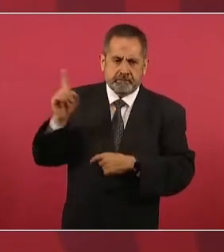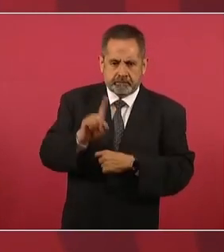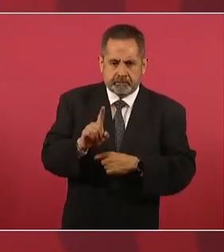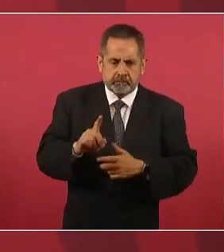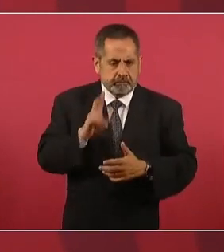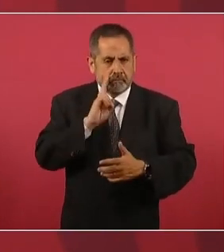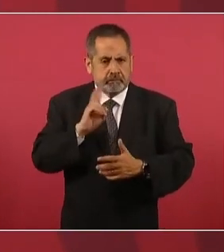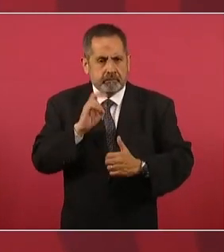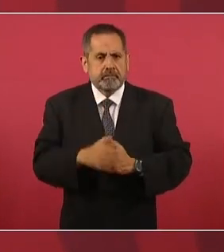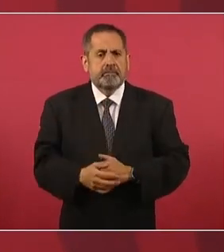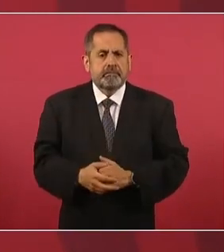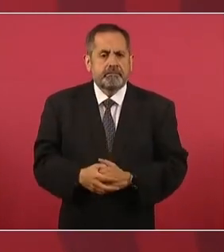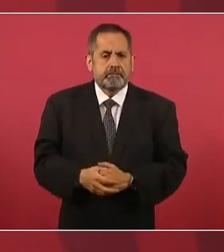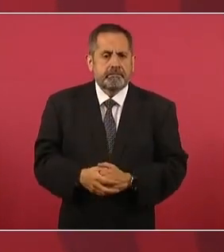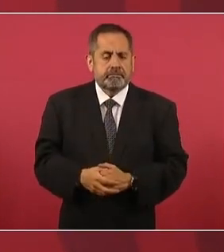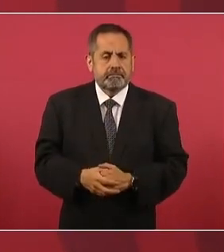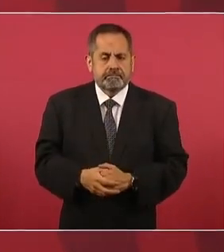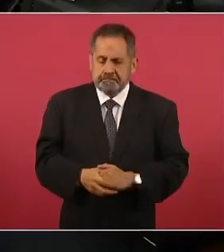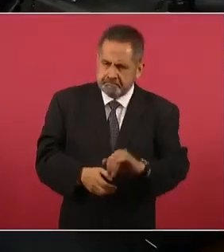Sí,